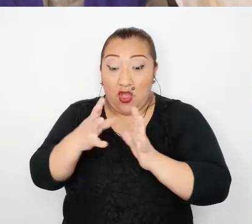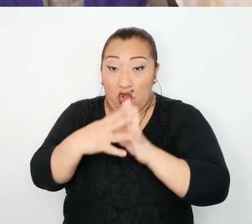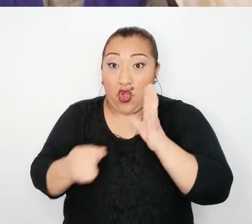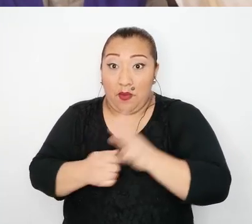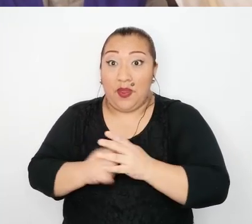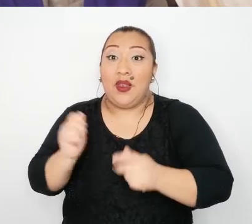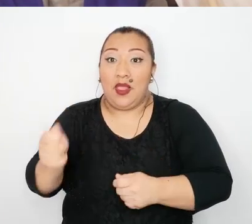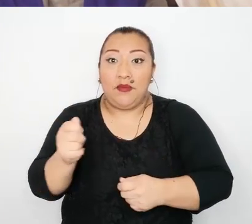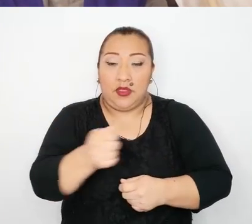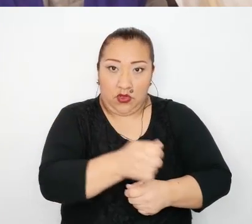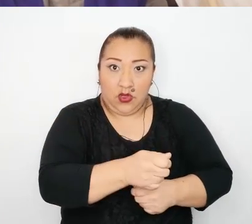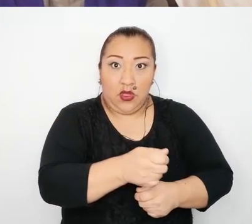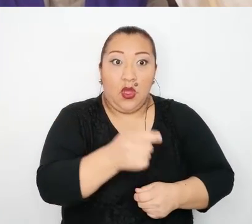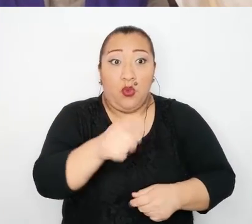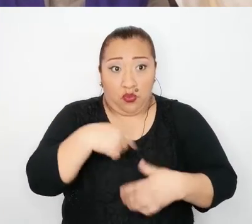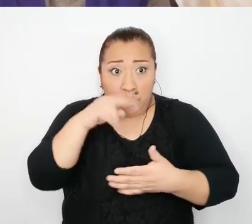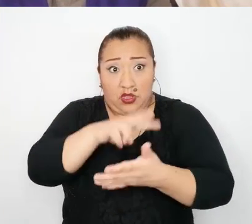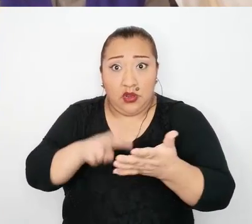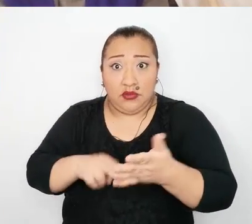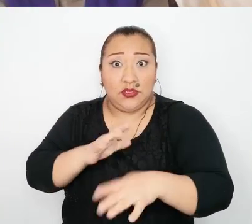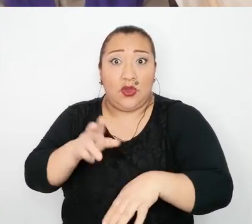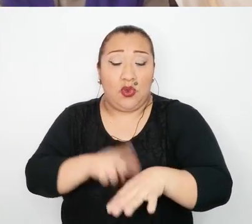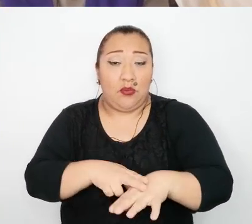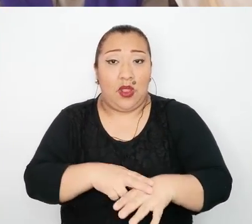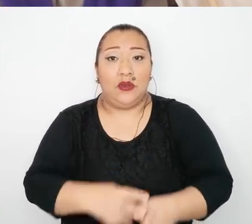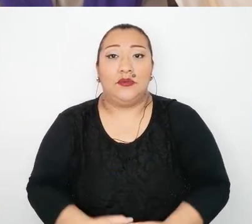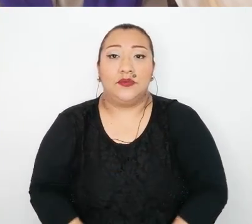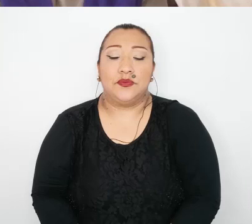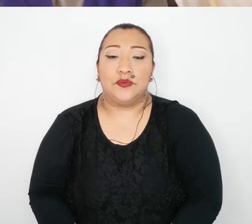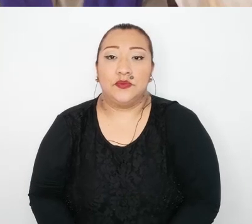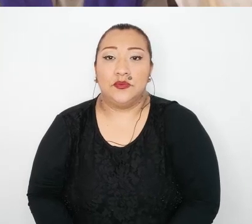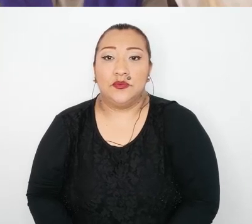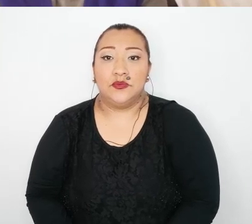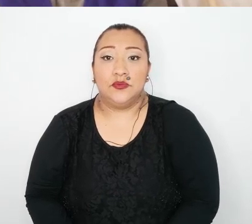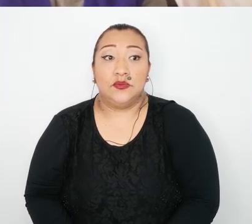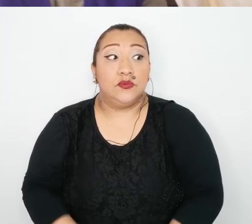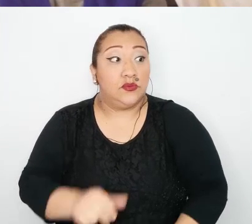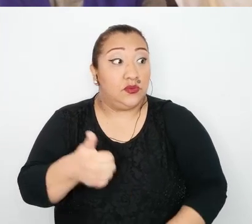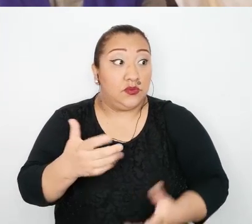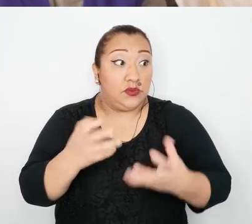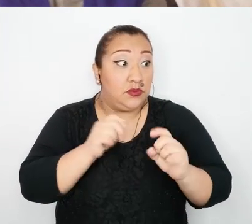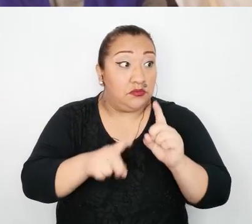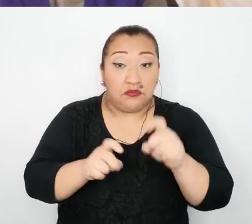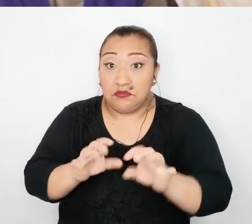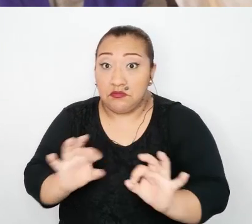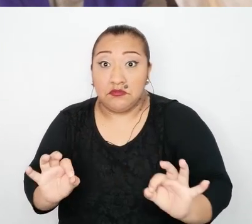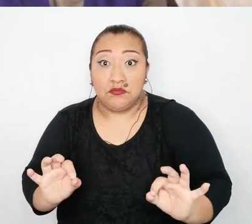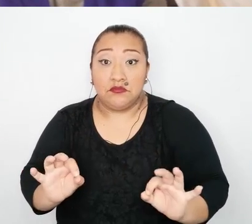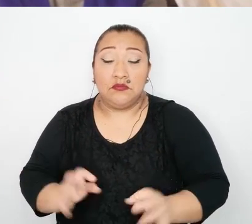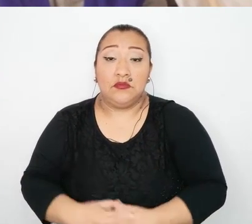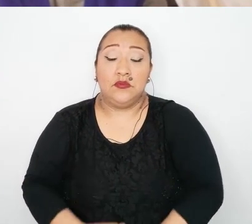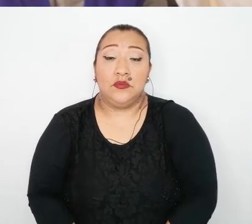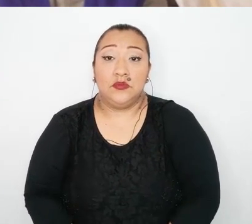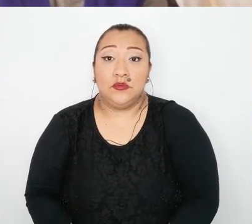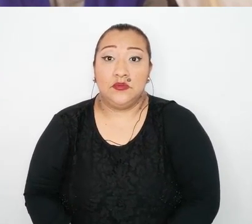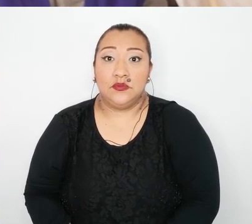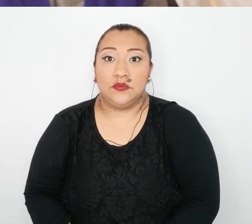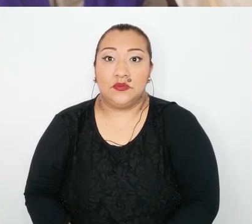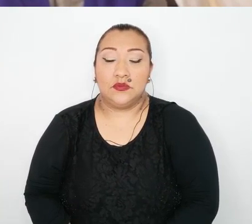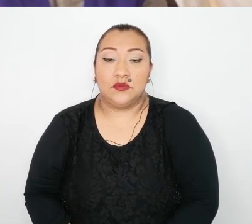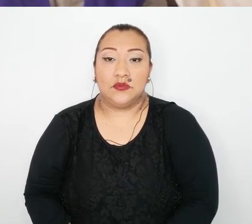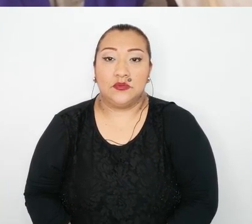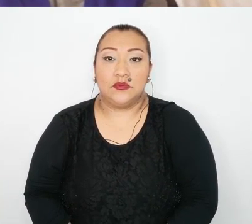la Defensoría del Pueblo al Ejecutivo para que también lo puedan conocer. No sé si hay otro colega que esté interesado en